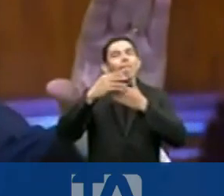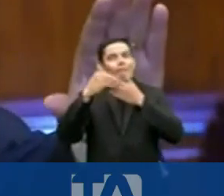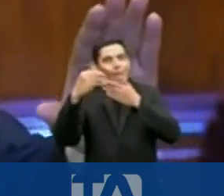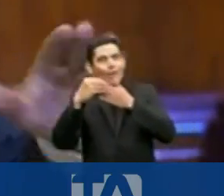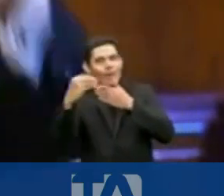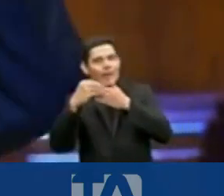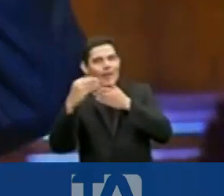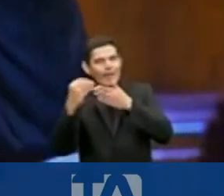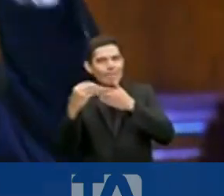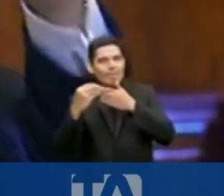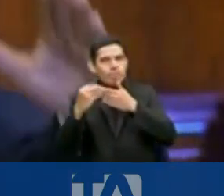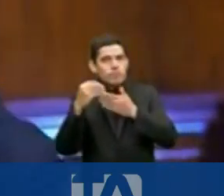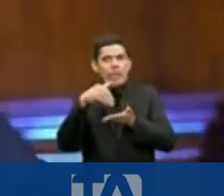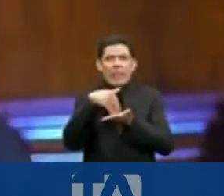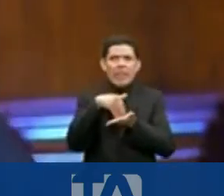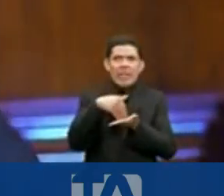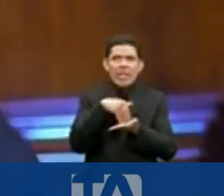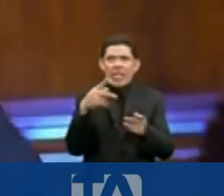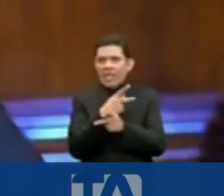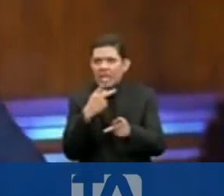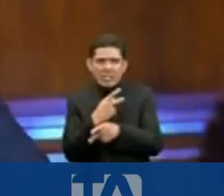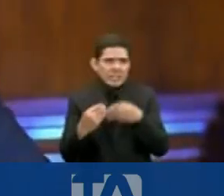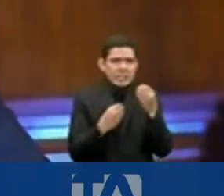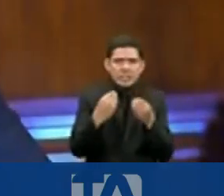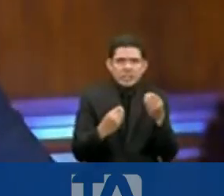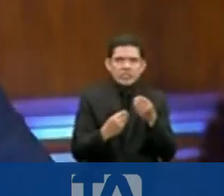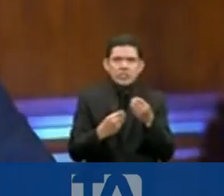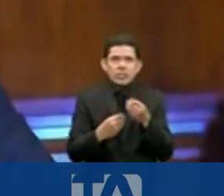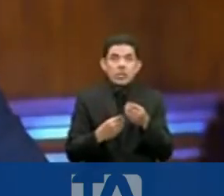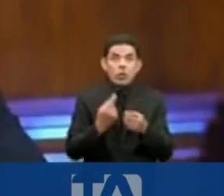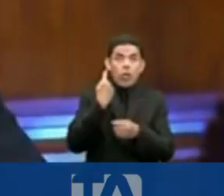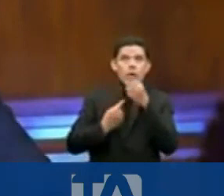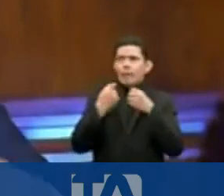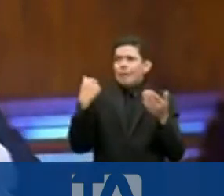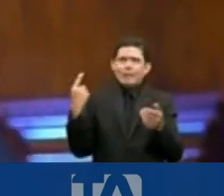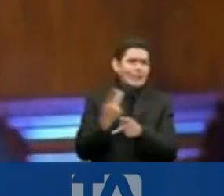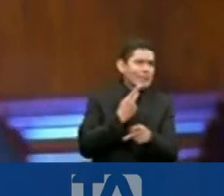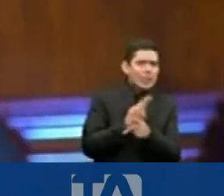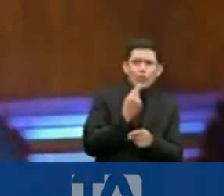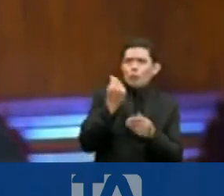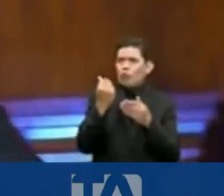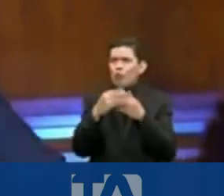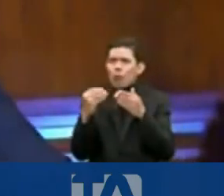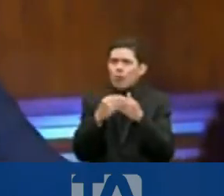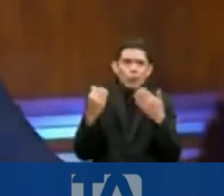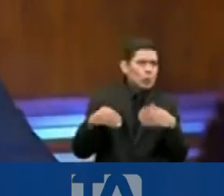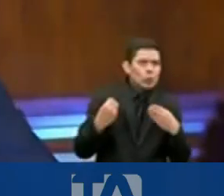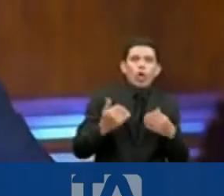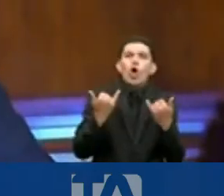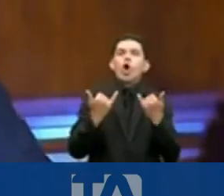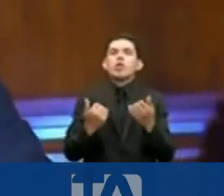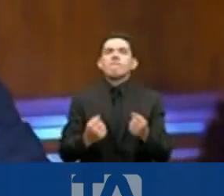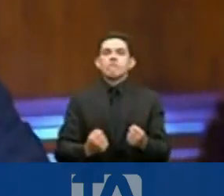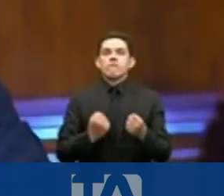dolarización, lejos de estar en riesgo como lo sentimos hace un año, hoy está más